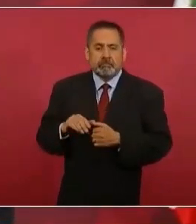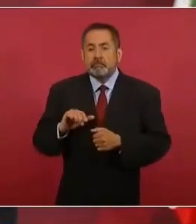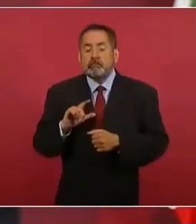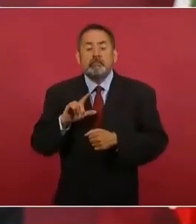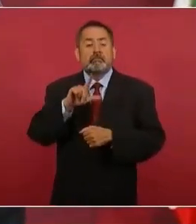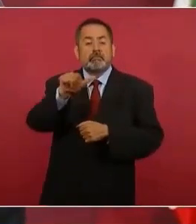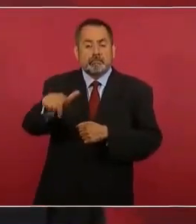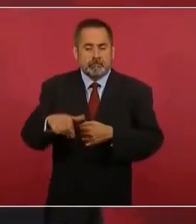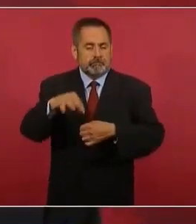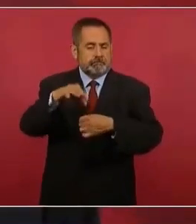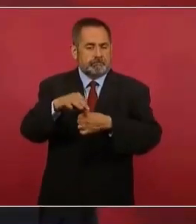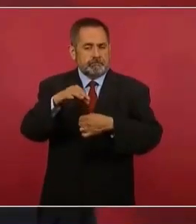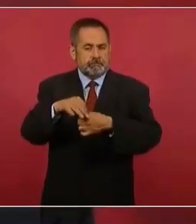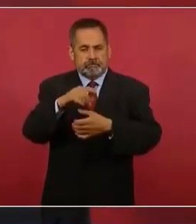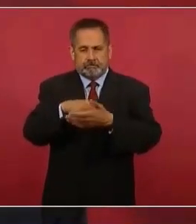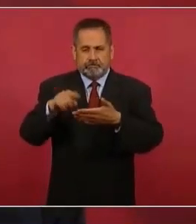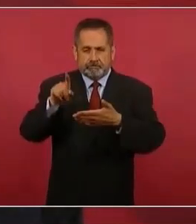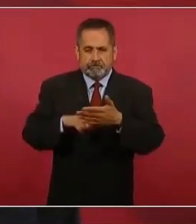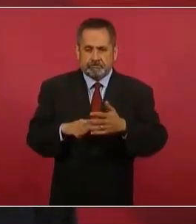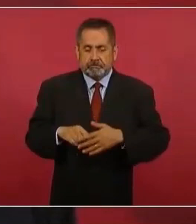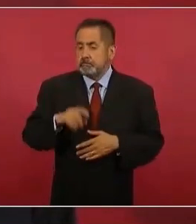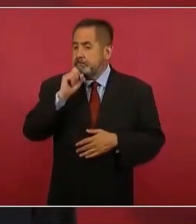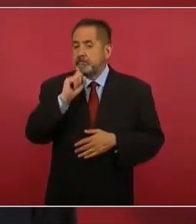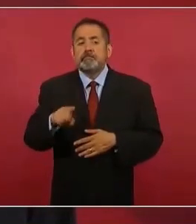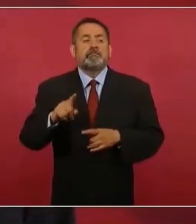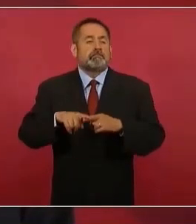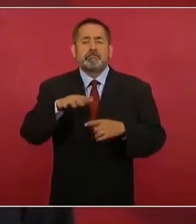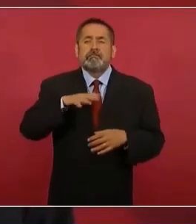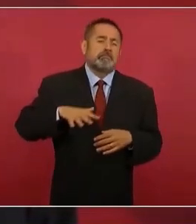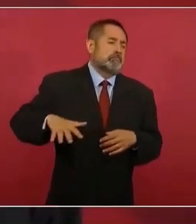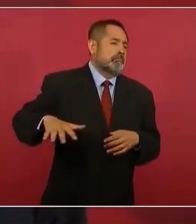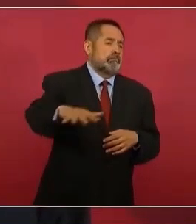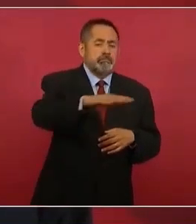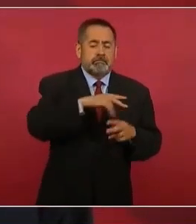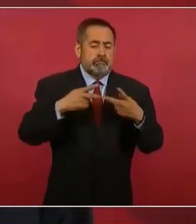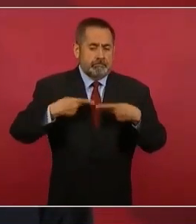elección y también el pueblo